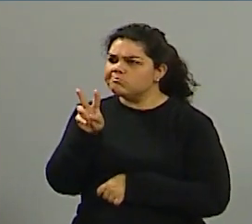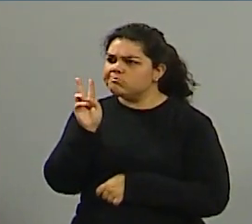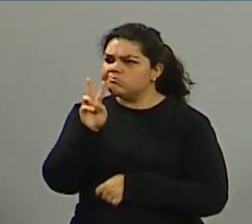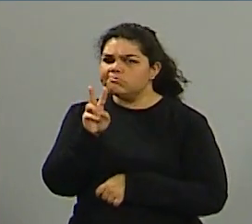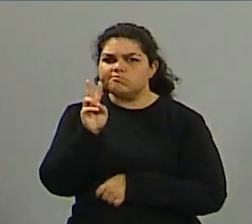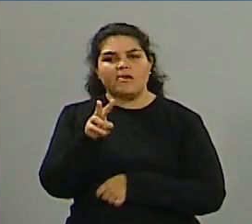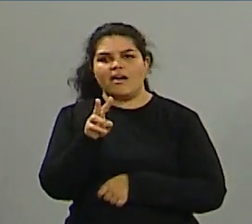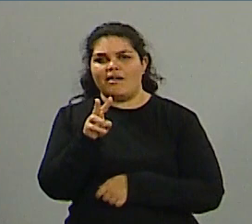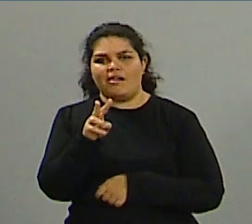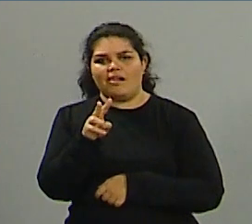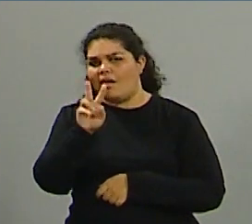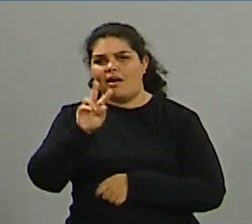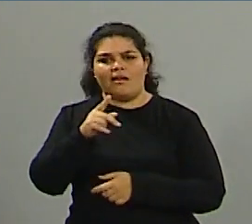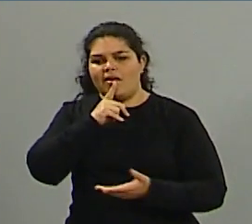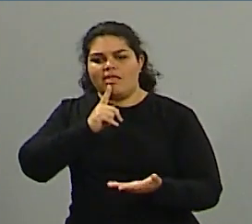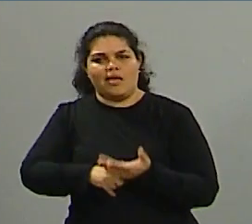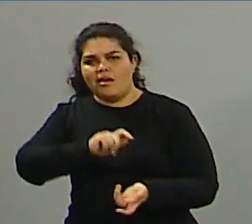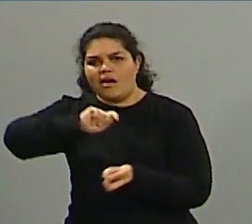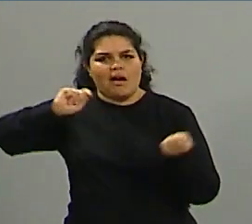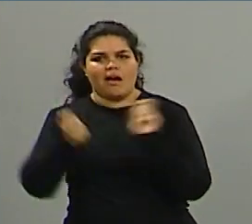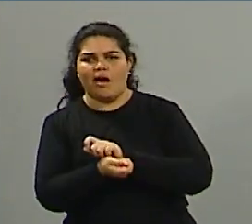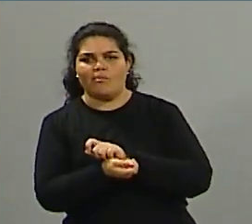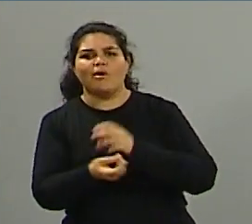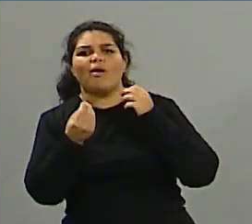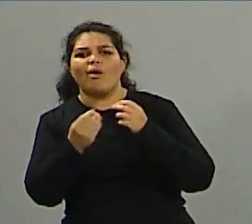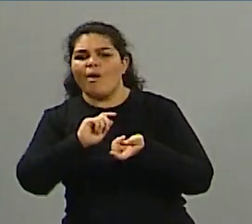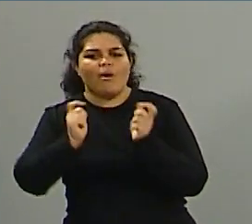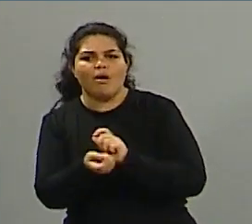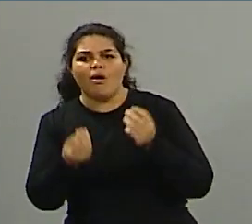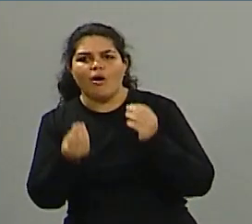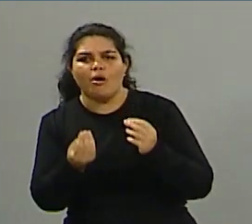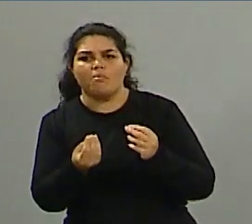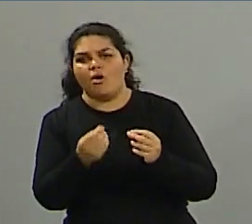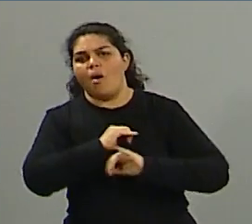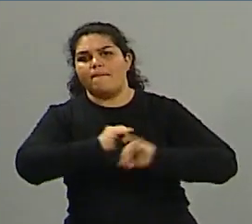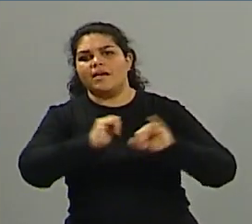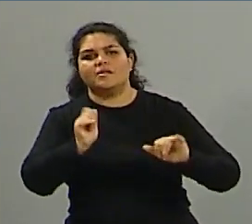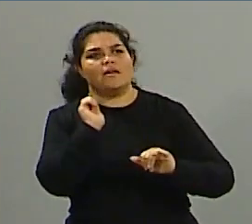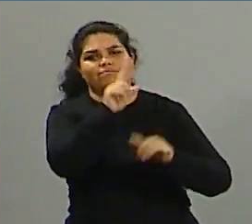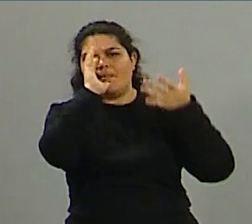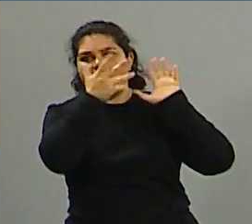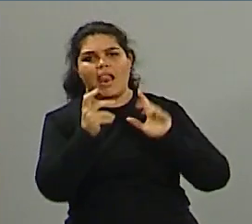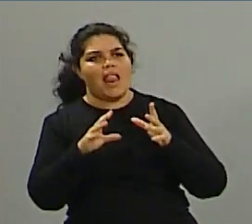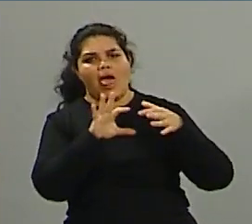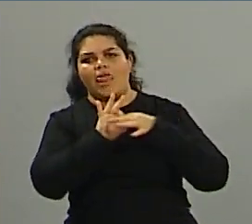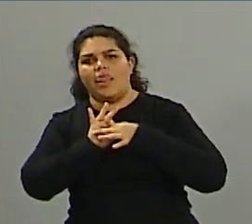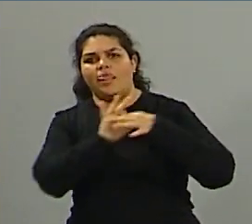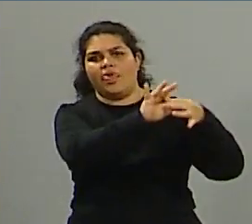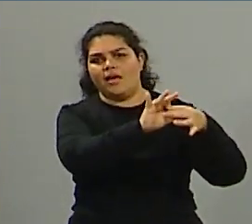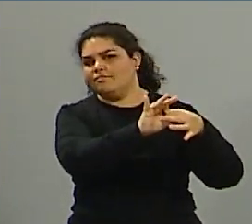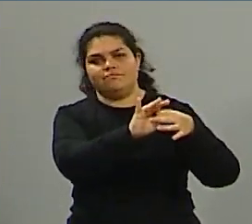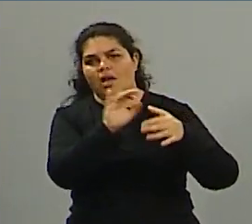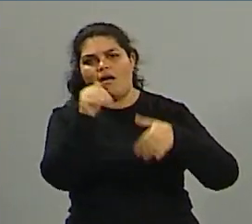está tomada también en base a nosotros los referentes adultos que le estuvimos transmitiendo hasta el momento. Tal cual, me parece que eso